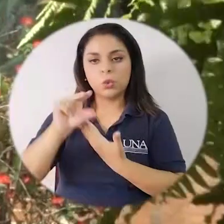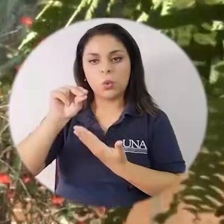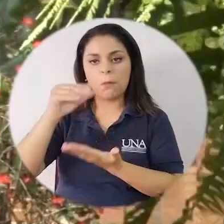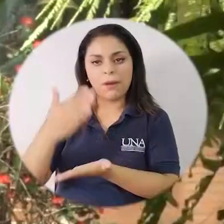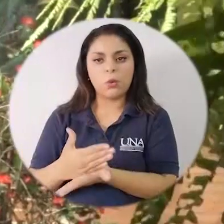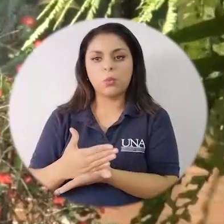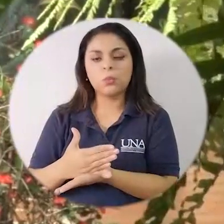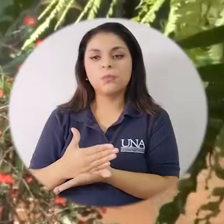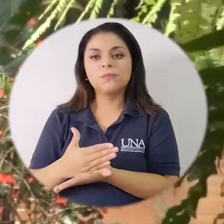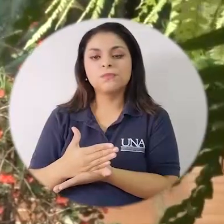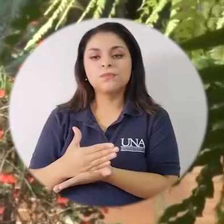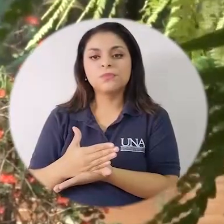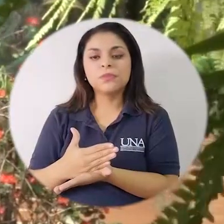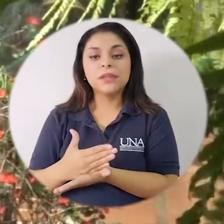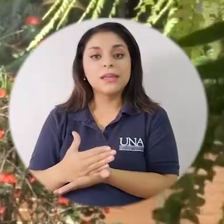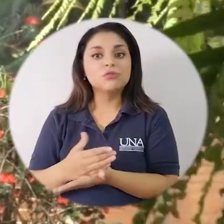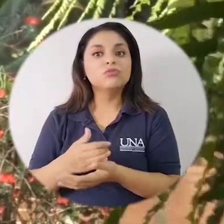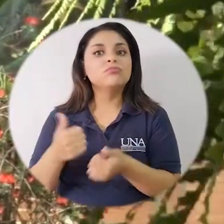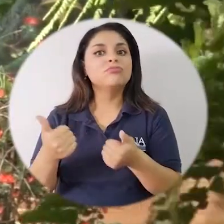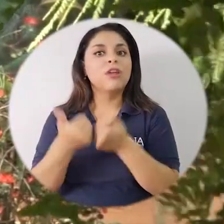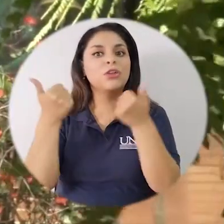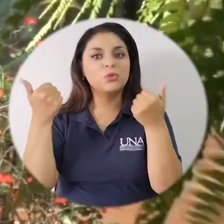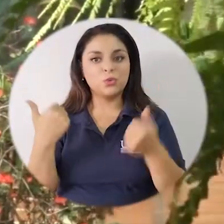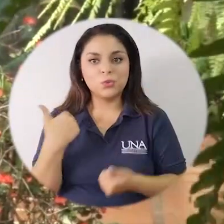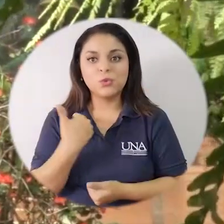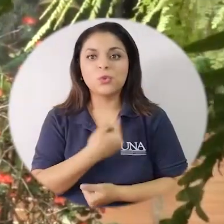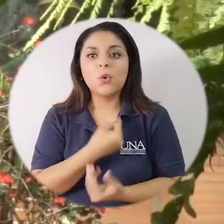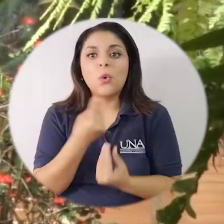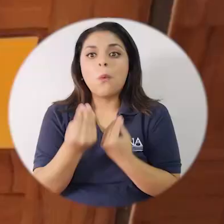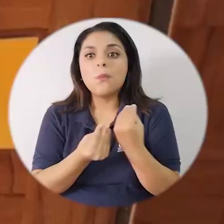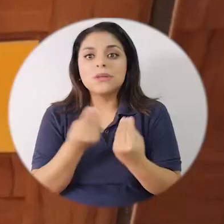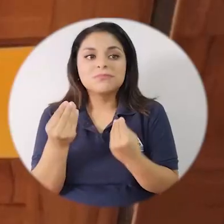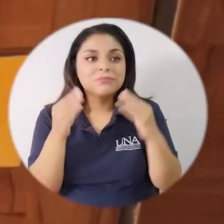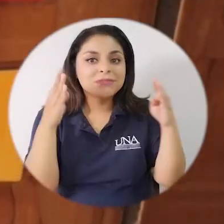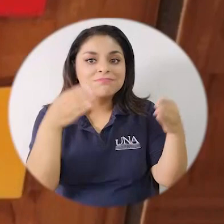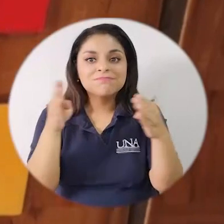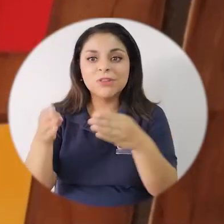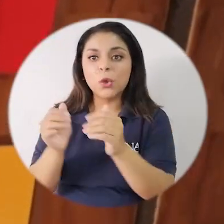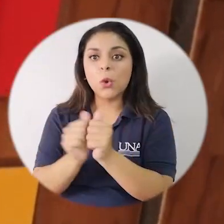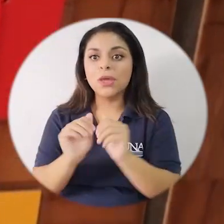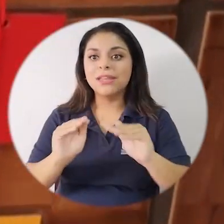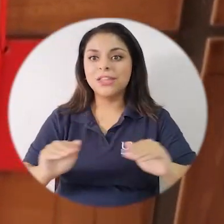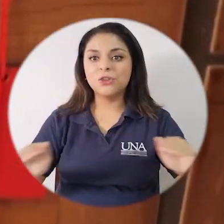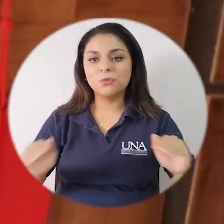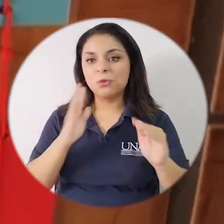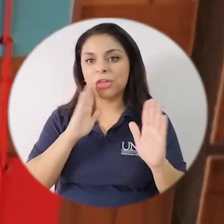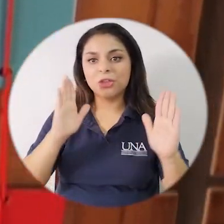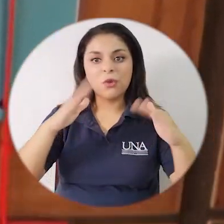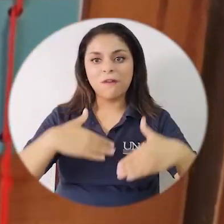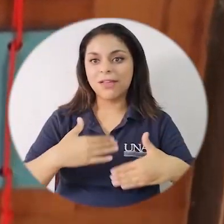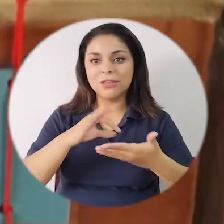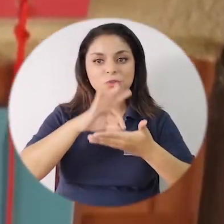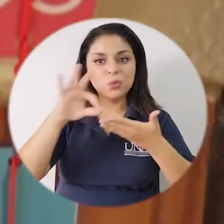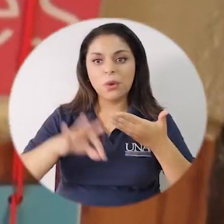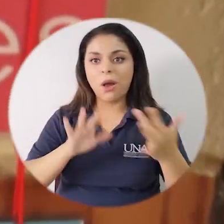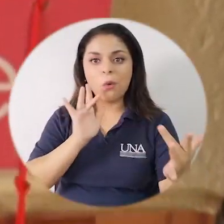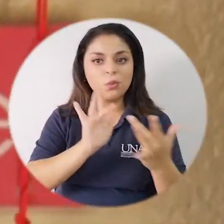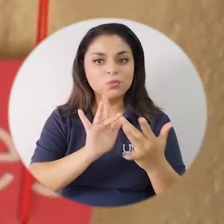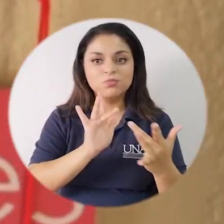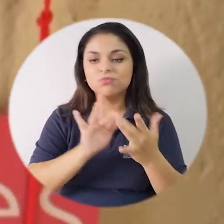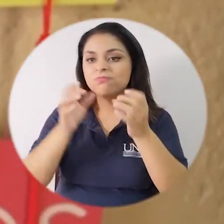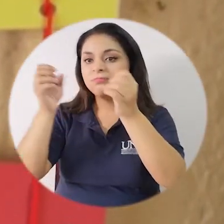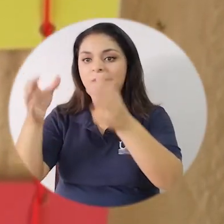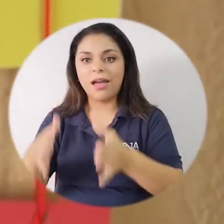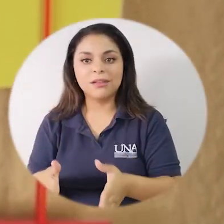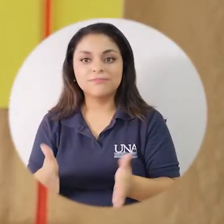centros educativos. Fue un gran reto para nosotros ver cómo llegábamos a los niños, porque igual no teníamos el contacto